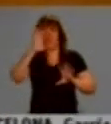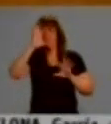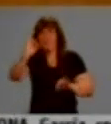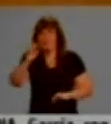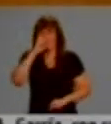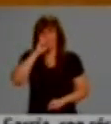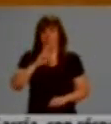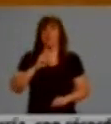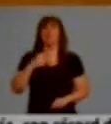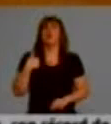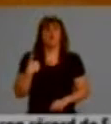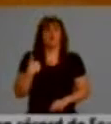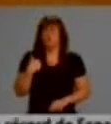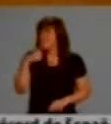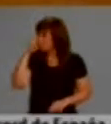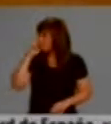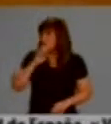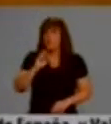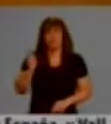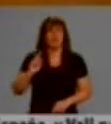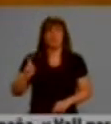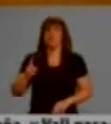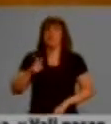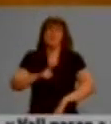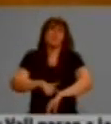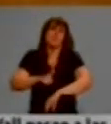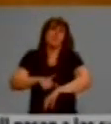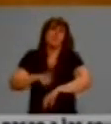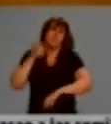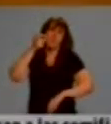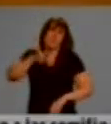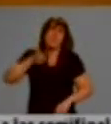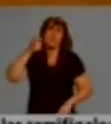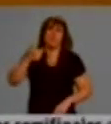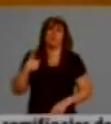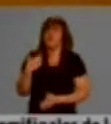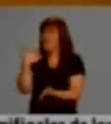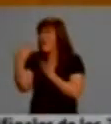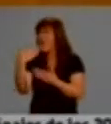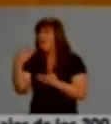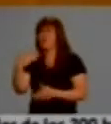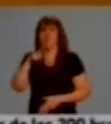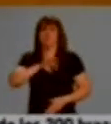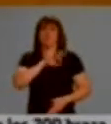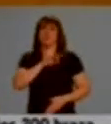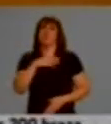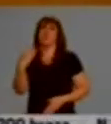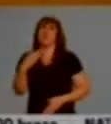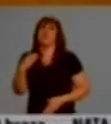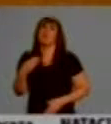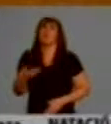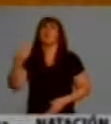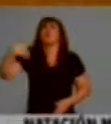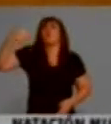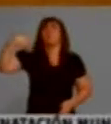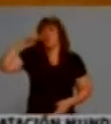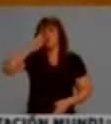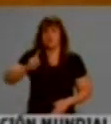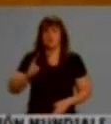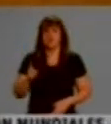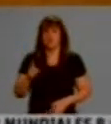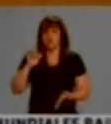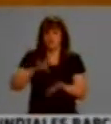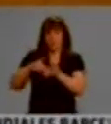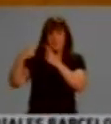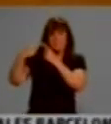recordar, que no recordaba cuánto tiempo llevaba sin hablar con Bárcenas? Le había enviado usted un